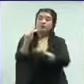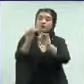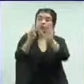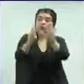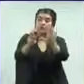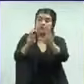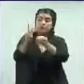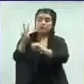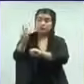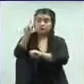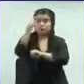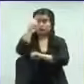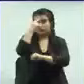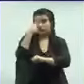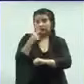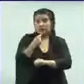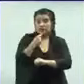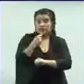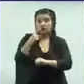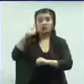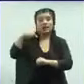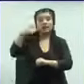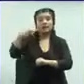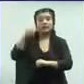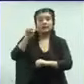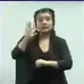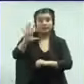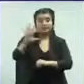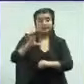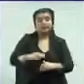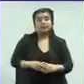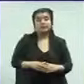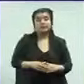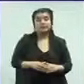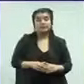762,712,836,81 centavos. Rogaría pasar a la siguiente lámina.